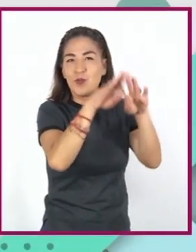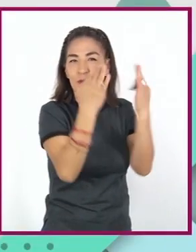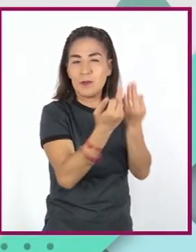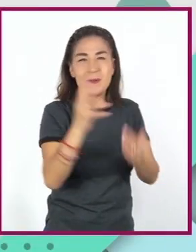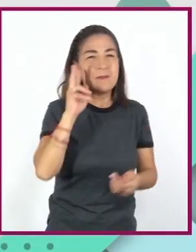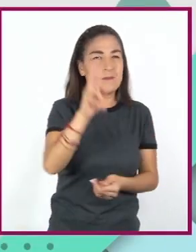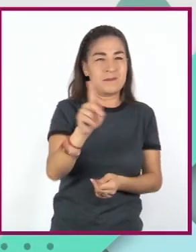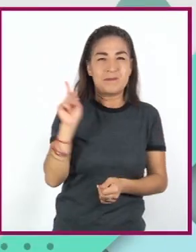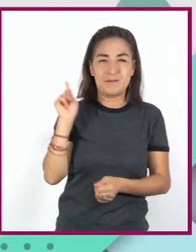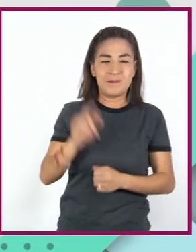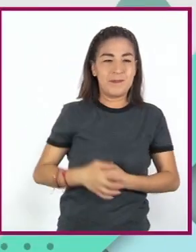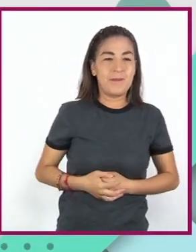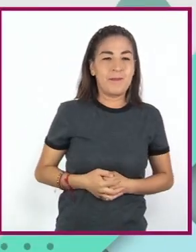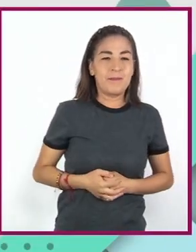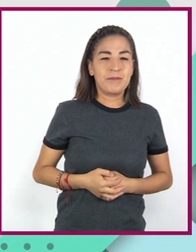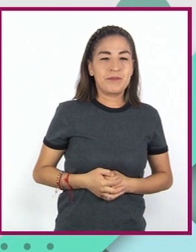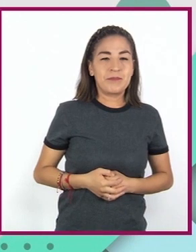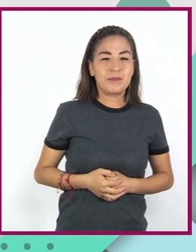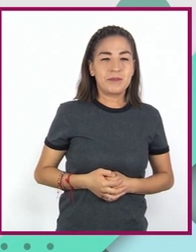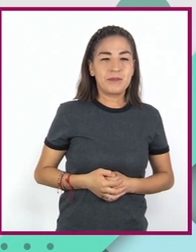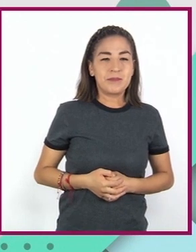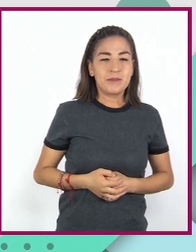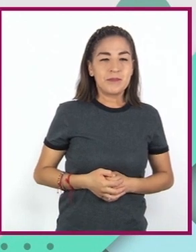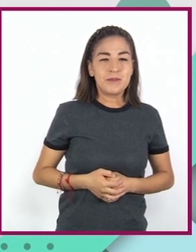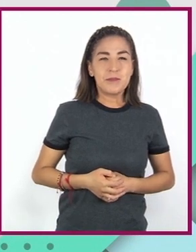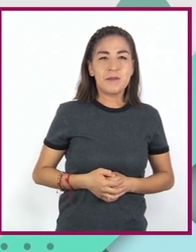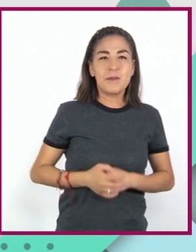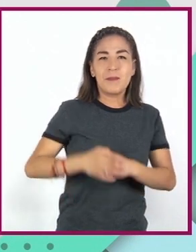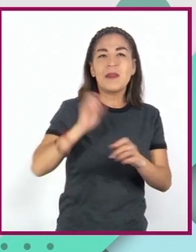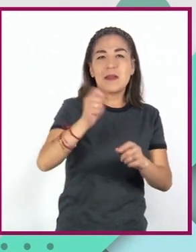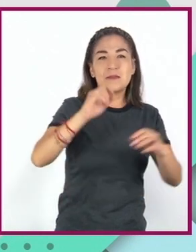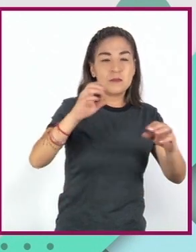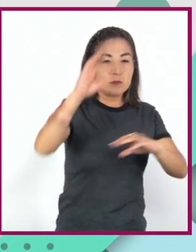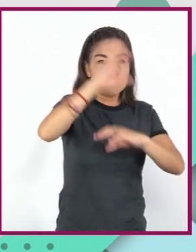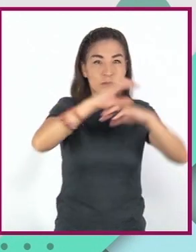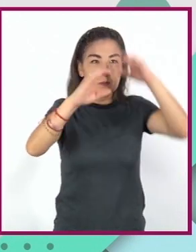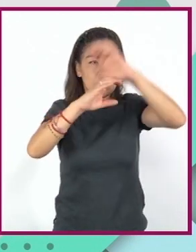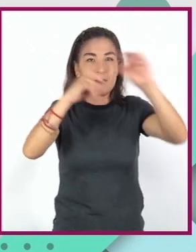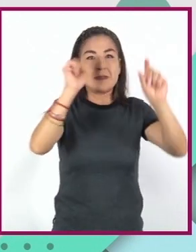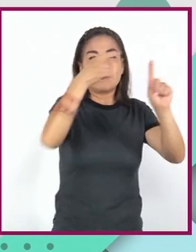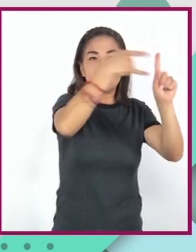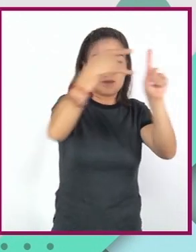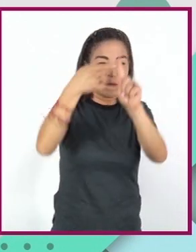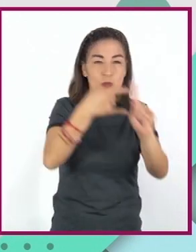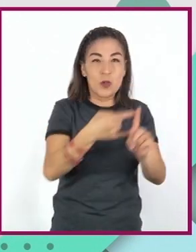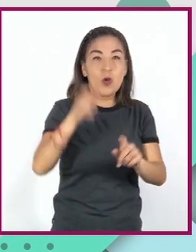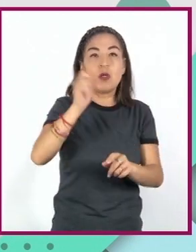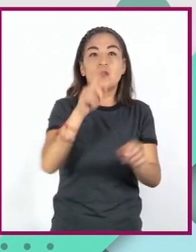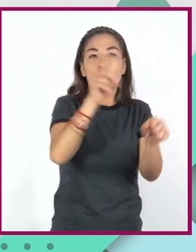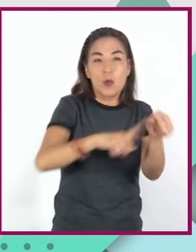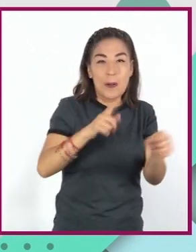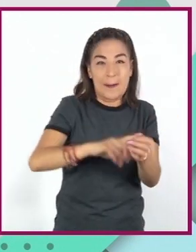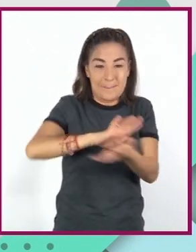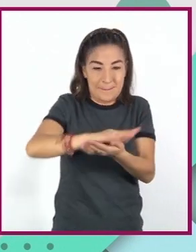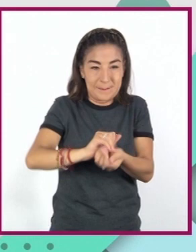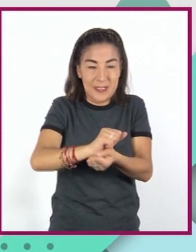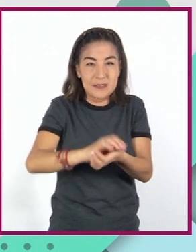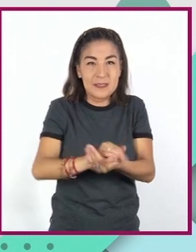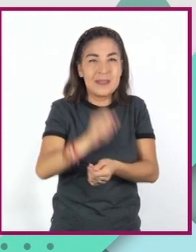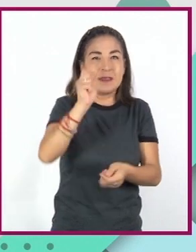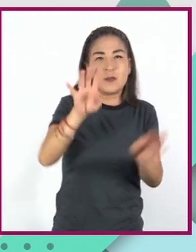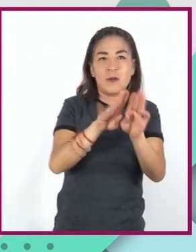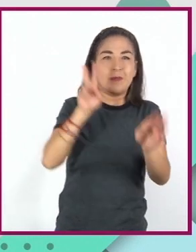Observen detenidamente el bloque de plastilina que se formó con cubos de colores del mismo tamaño y su vista desde